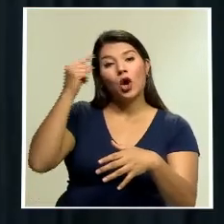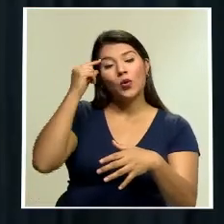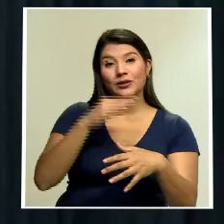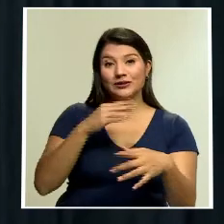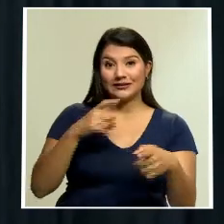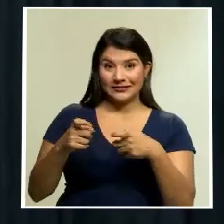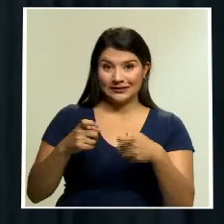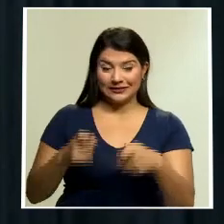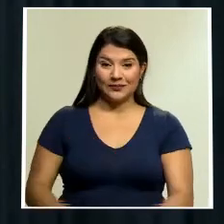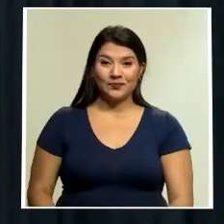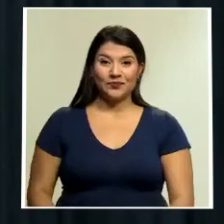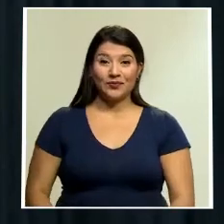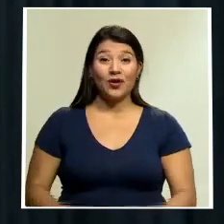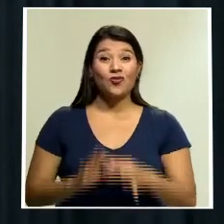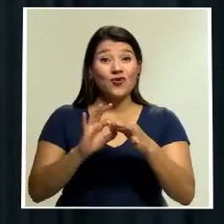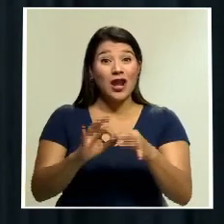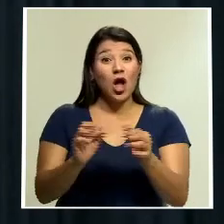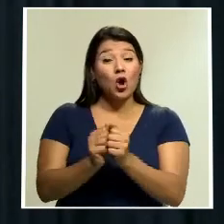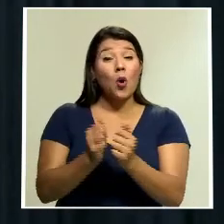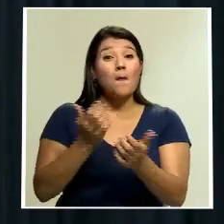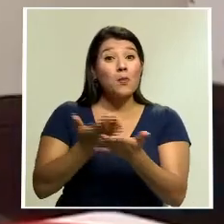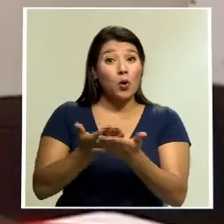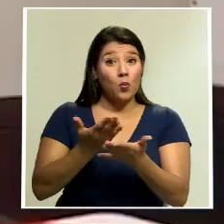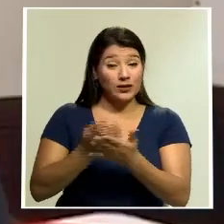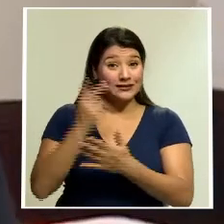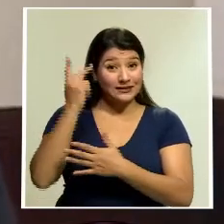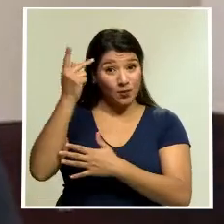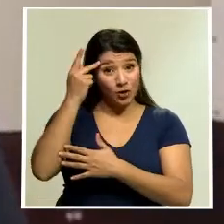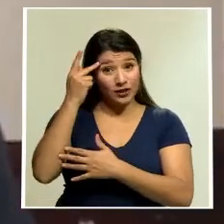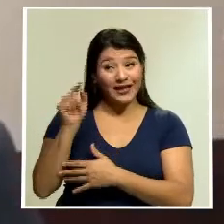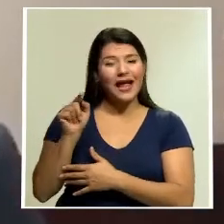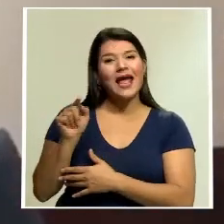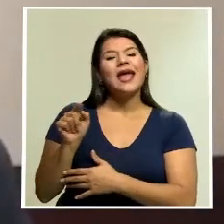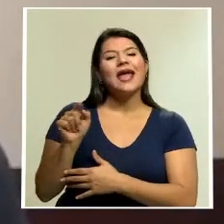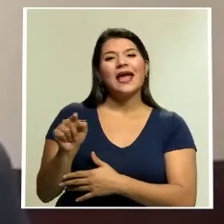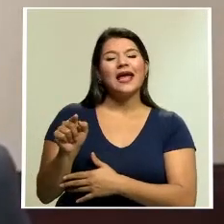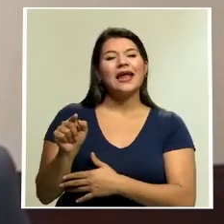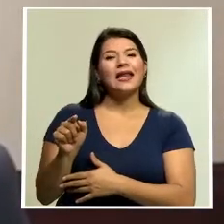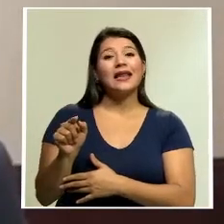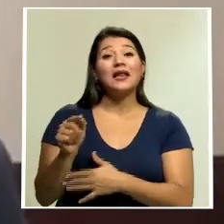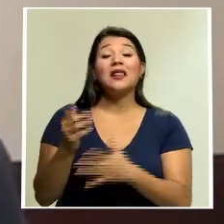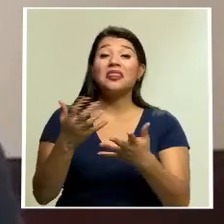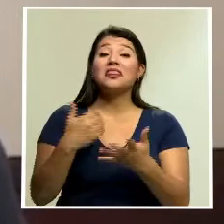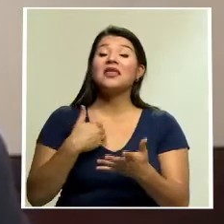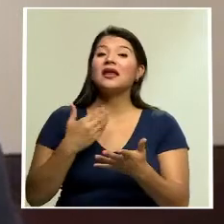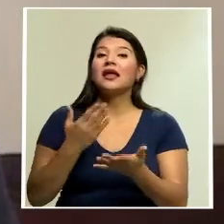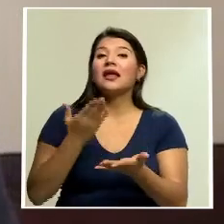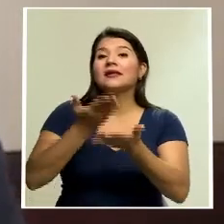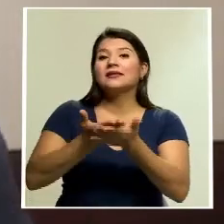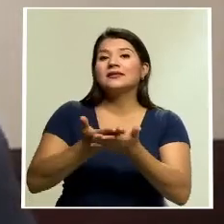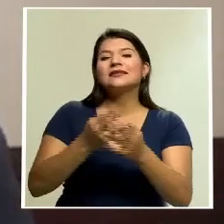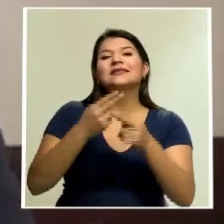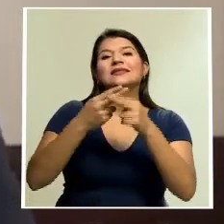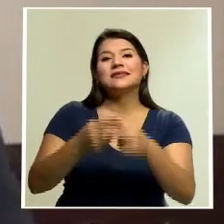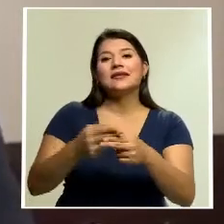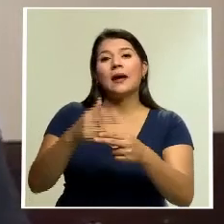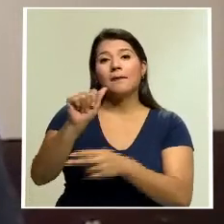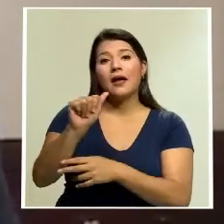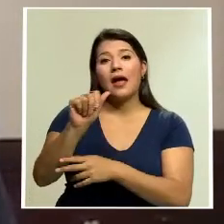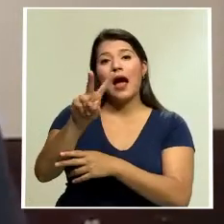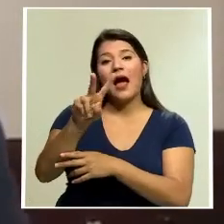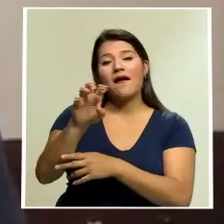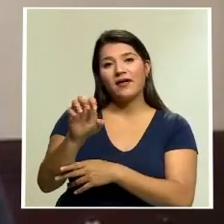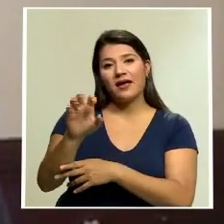Administración. En cuanto a su propuesta política, Erwin Macís plantea lo que ha denominado el Plan Ave Fénix, propuestas para